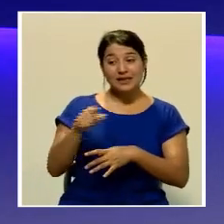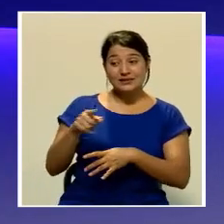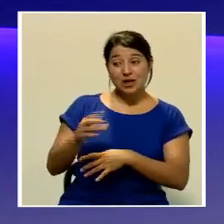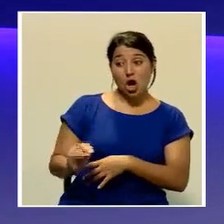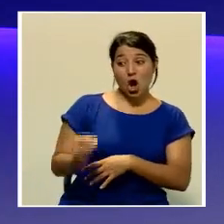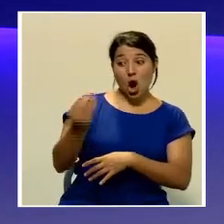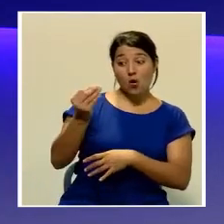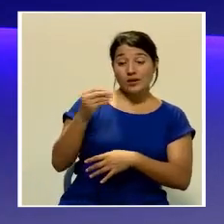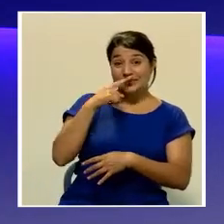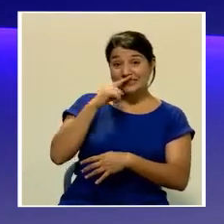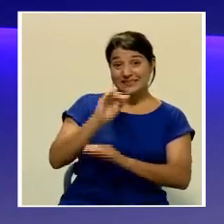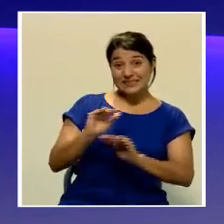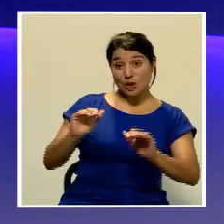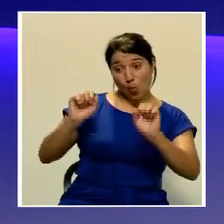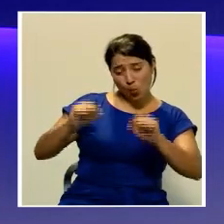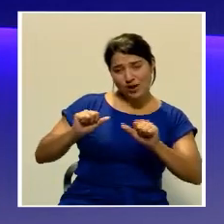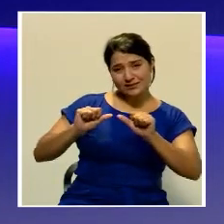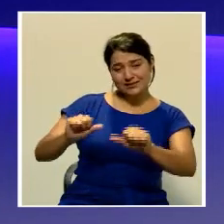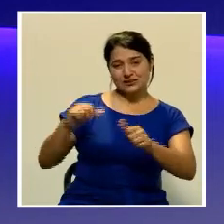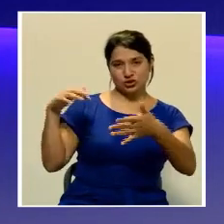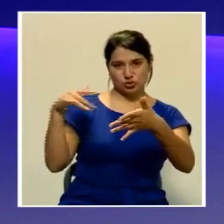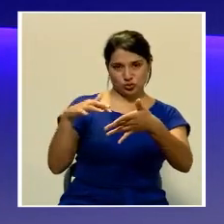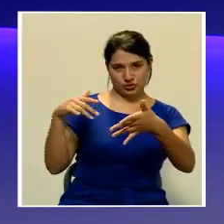se queden en el sistema educativo.